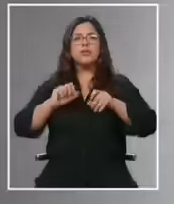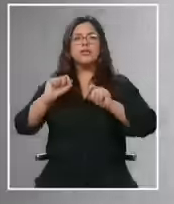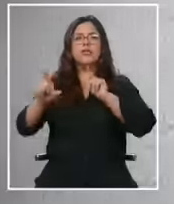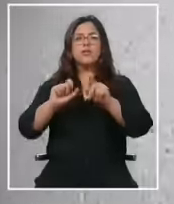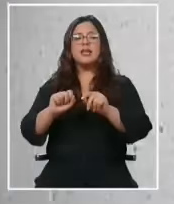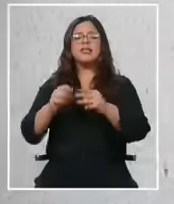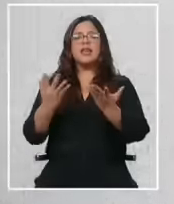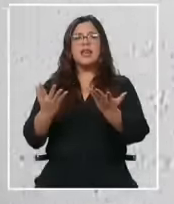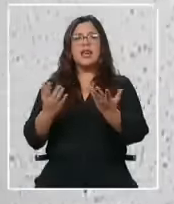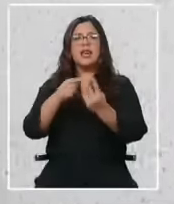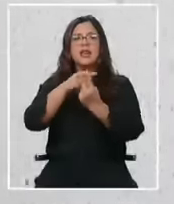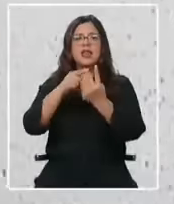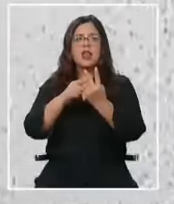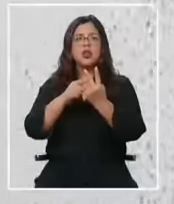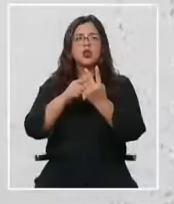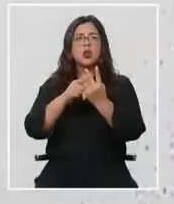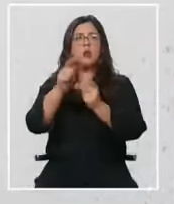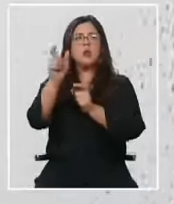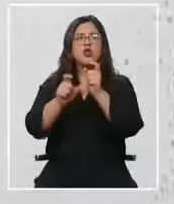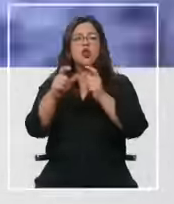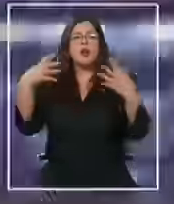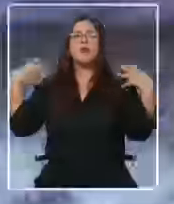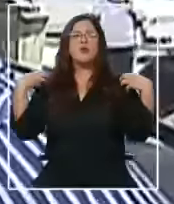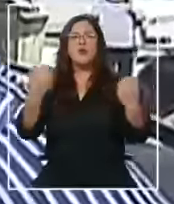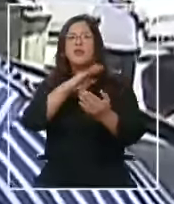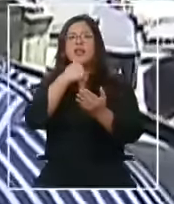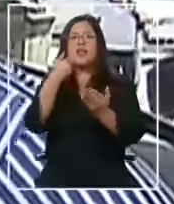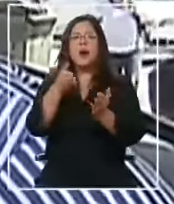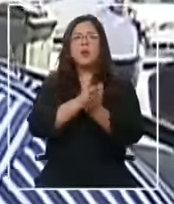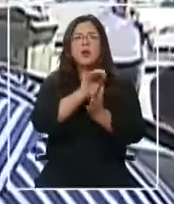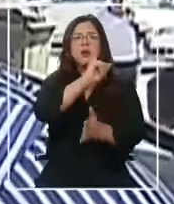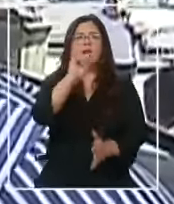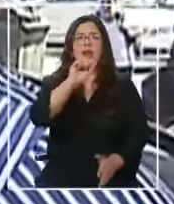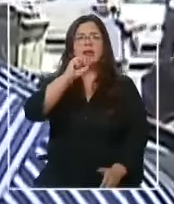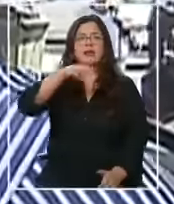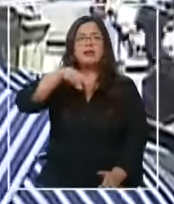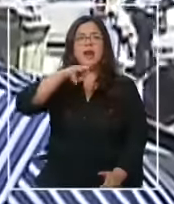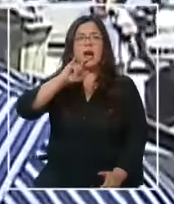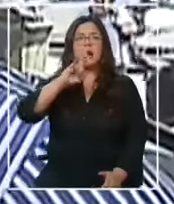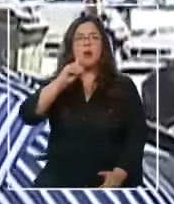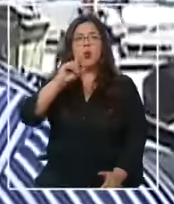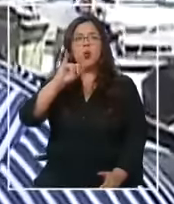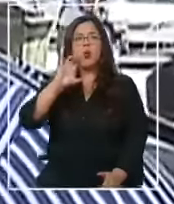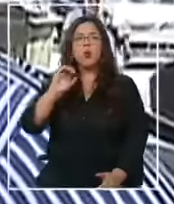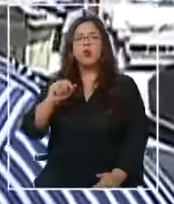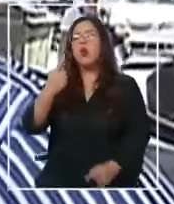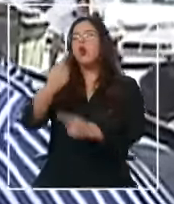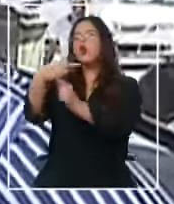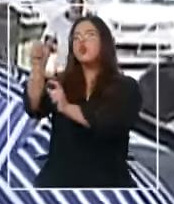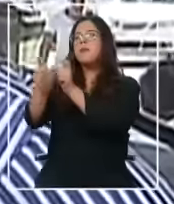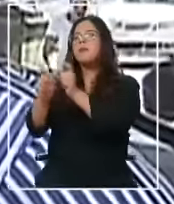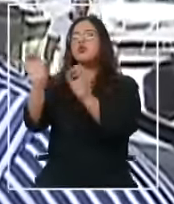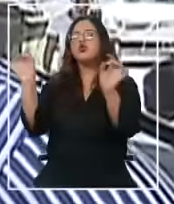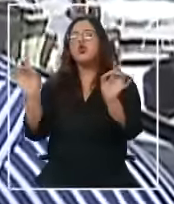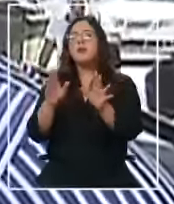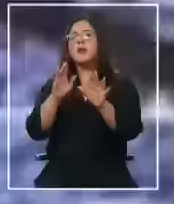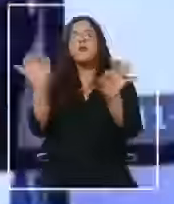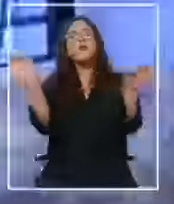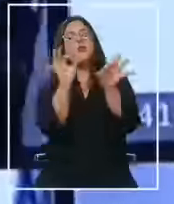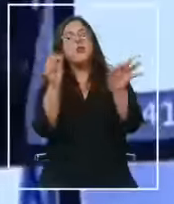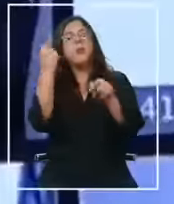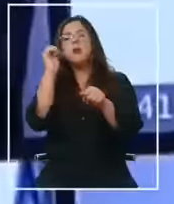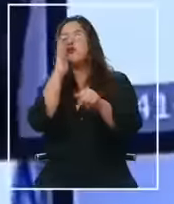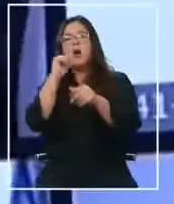2 de los 4 acusados del asesinato de Daniel Zamudio. Estuvieron con otros testigos que son los citados a declarar, pero que no tuvieron